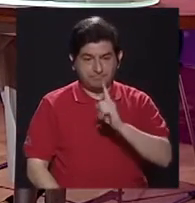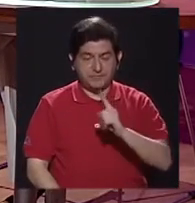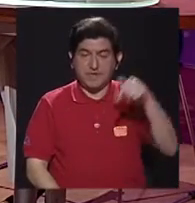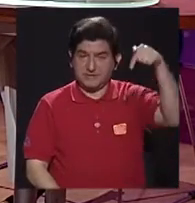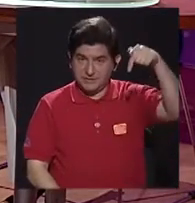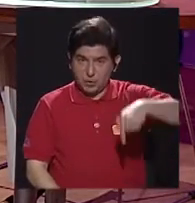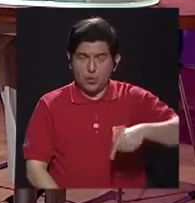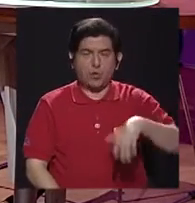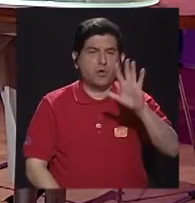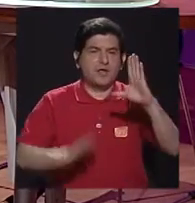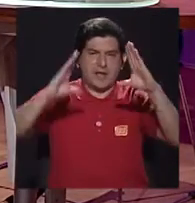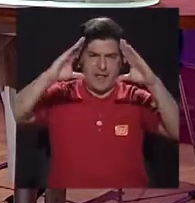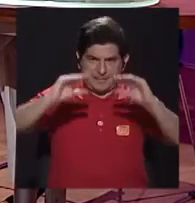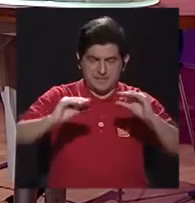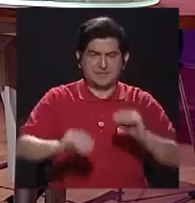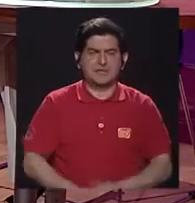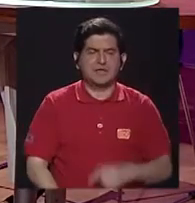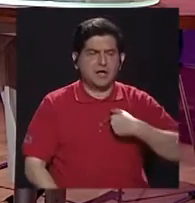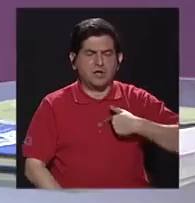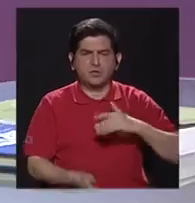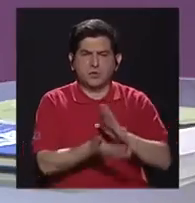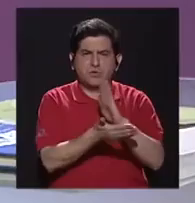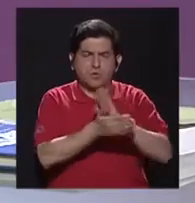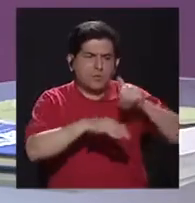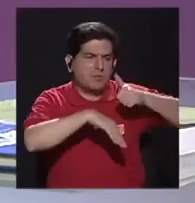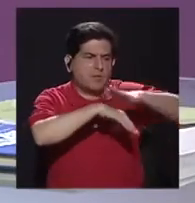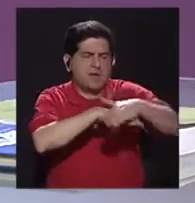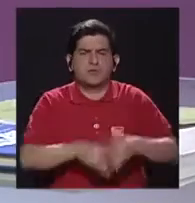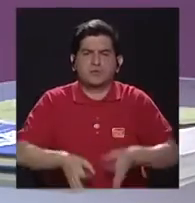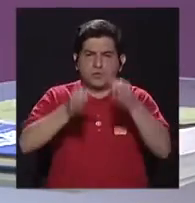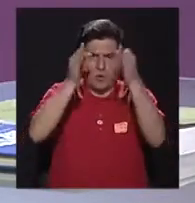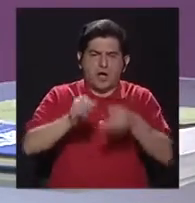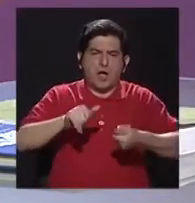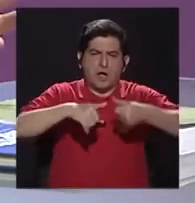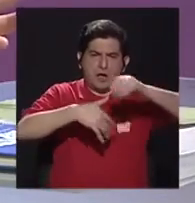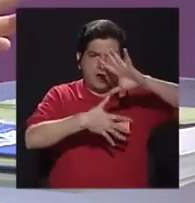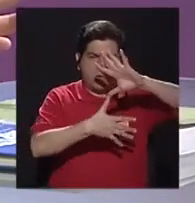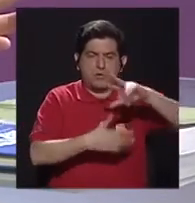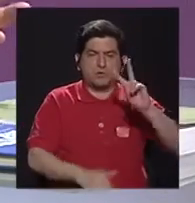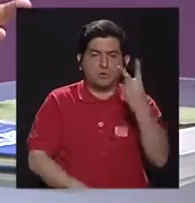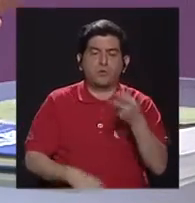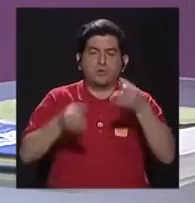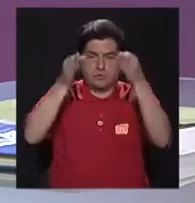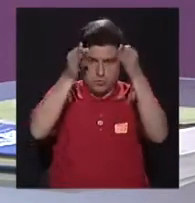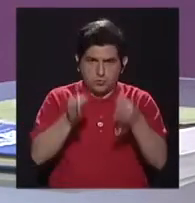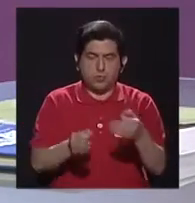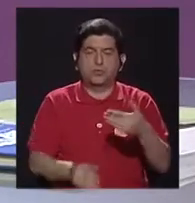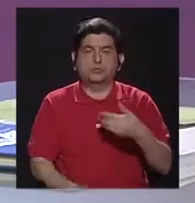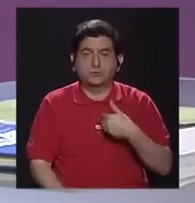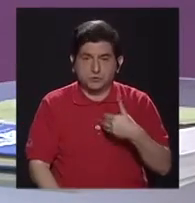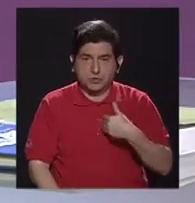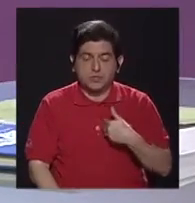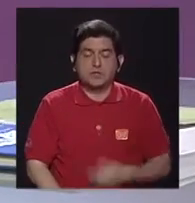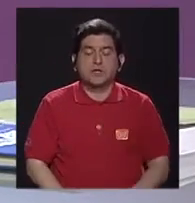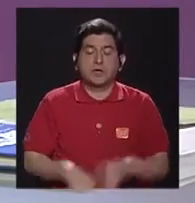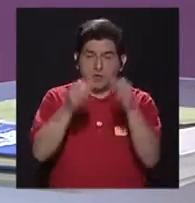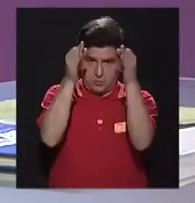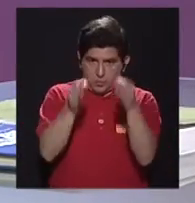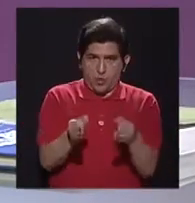de hoy a las 5 de la tarde yo envié un documento a la Corte Interamericana con motivo del segundo juicio que tengo ante la